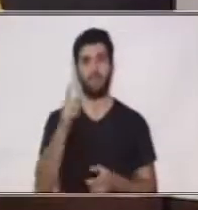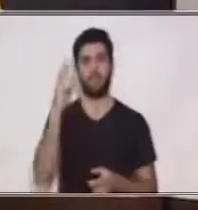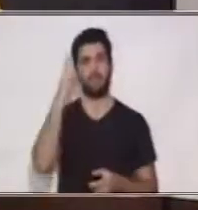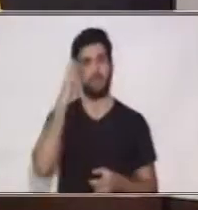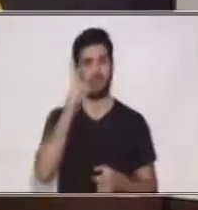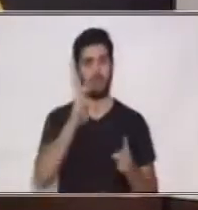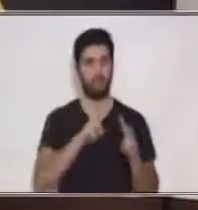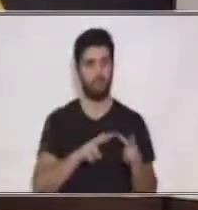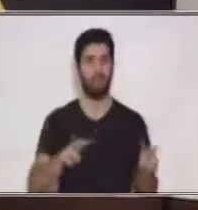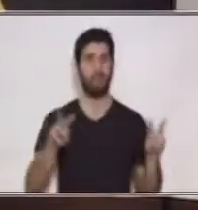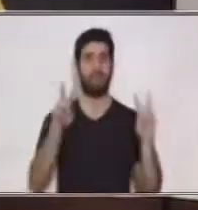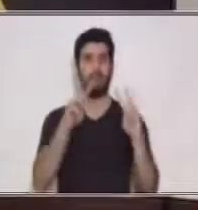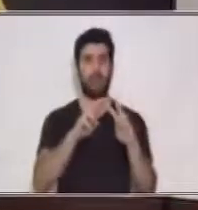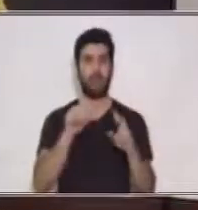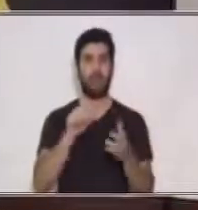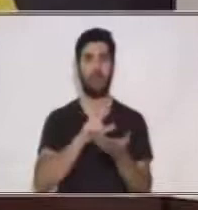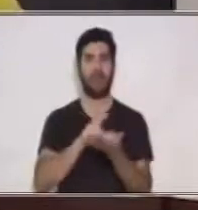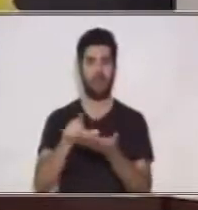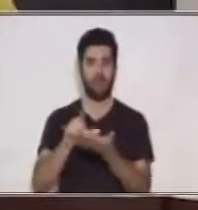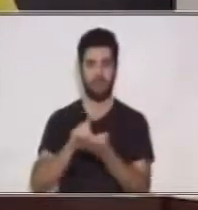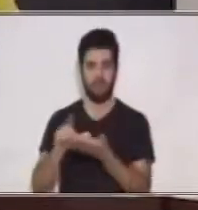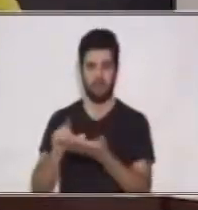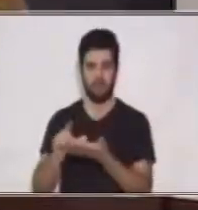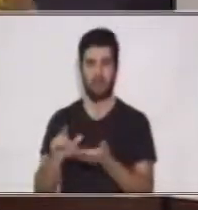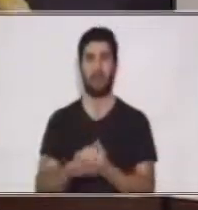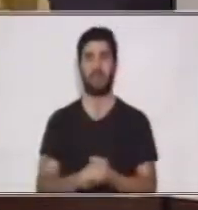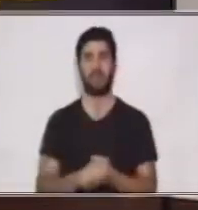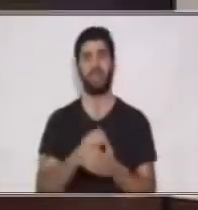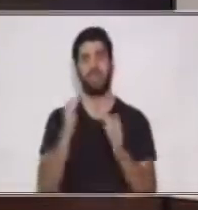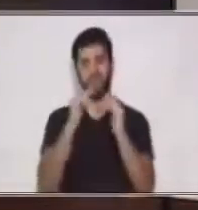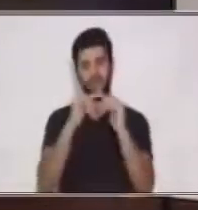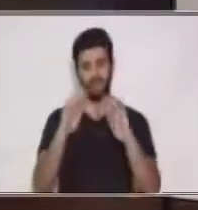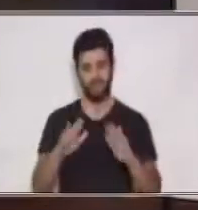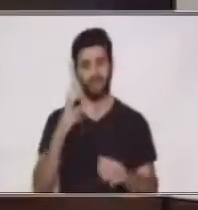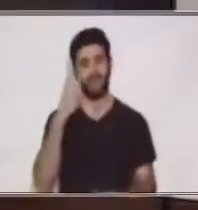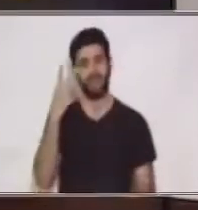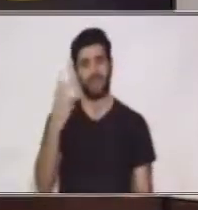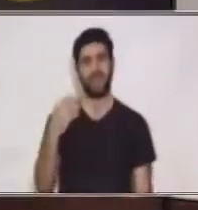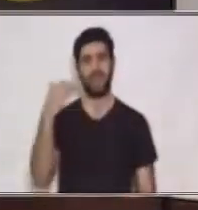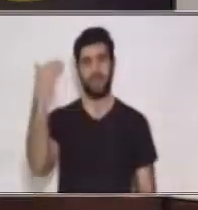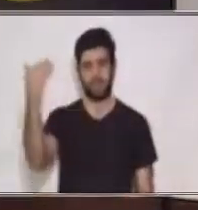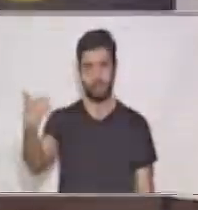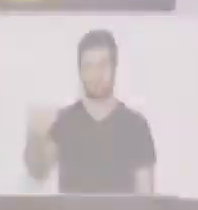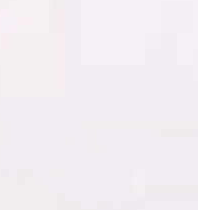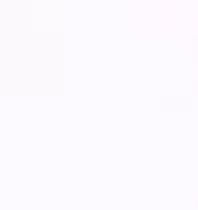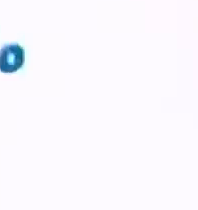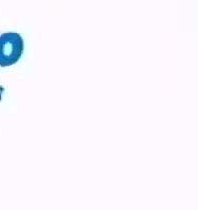limpieza que tenemos que practicar en casa. Quédate en casa y nos miremos a la próxima.